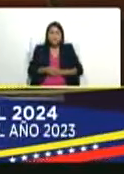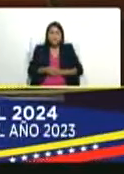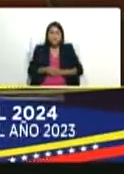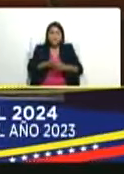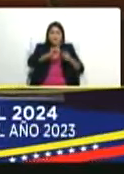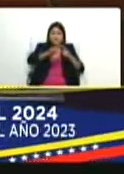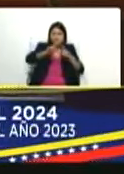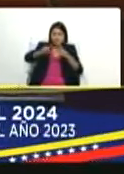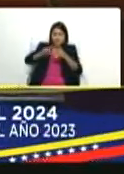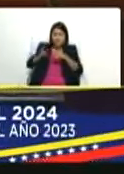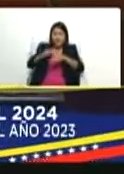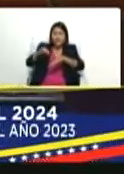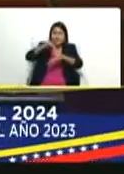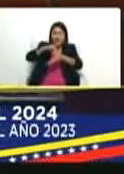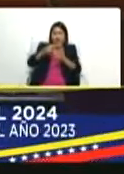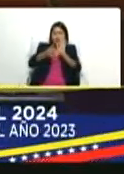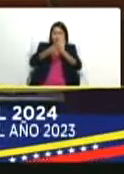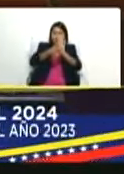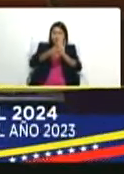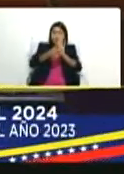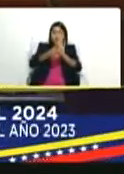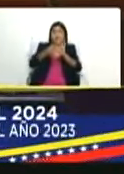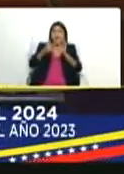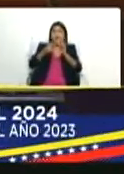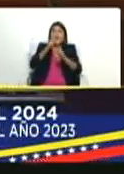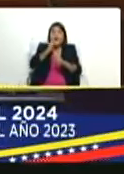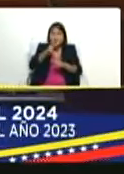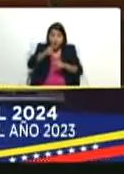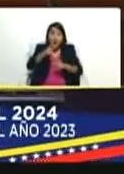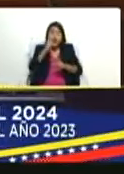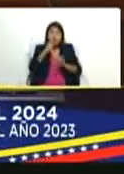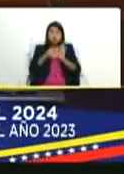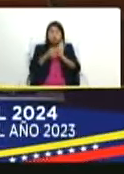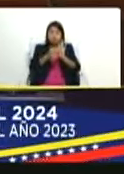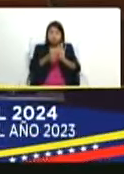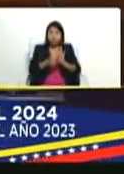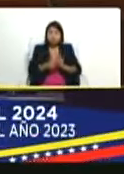dignos magistrados y magistradas de alto tribunal, que han hecho